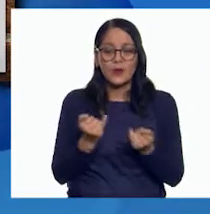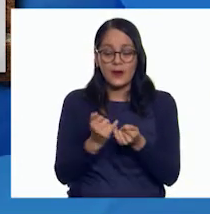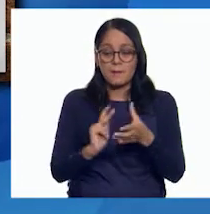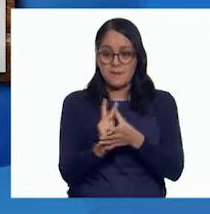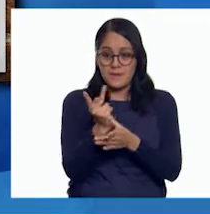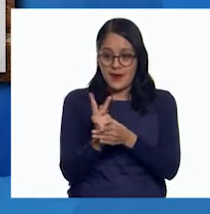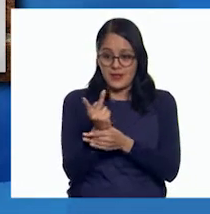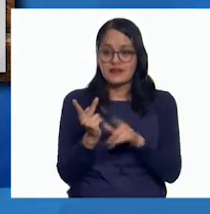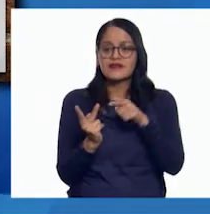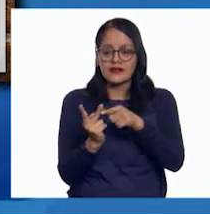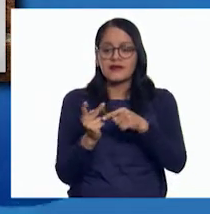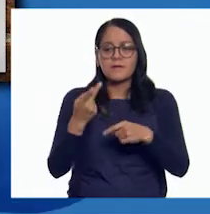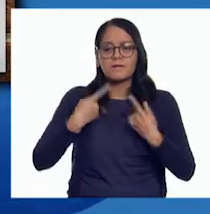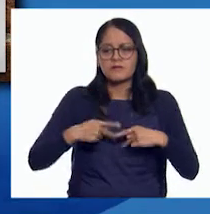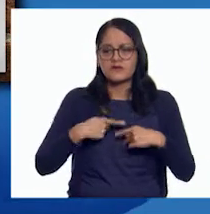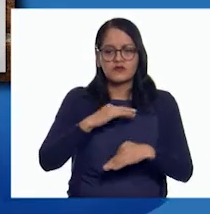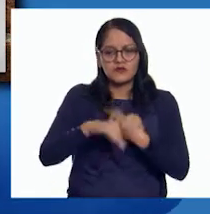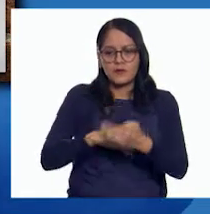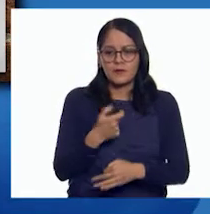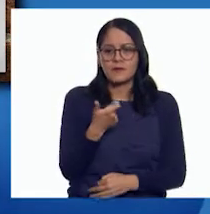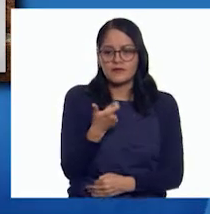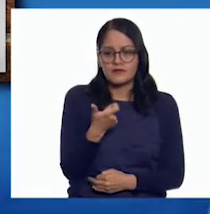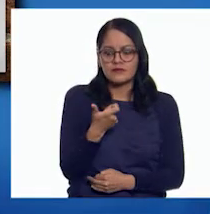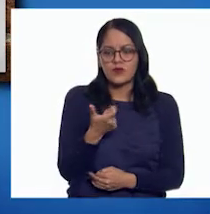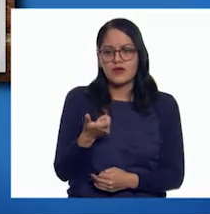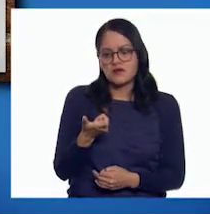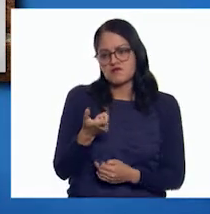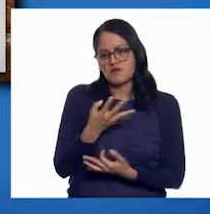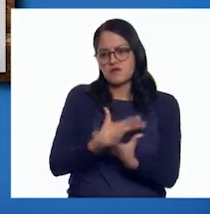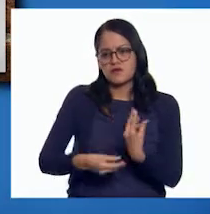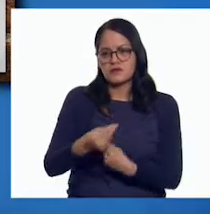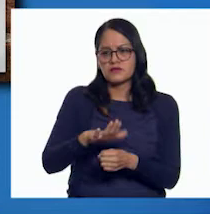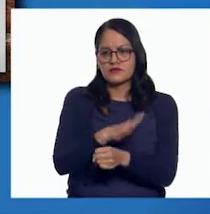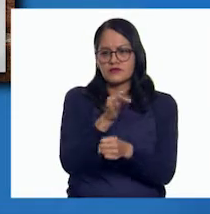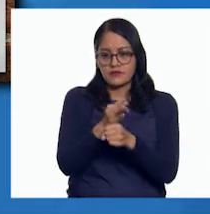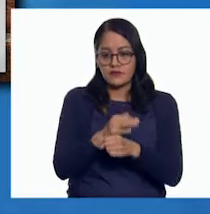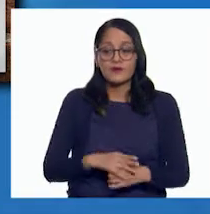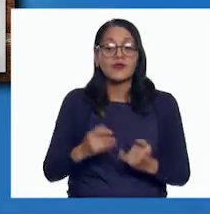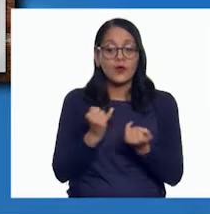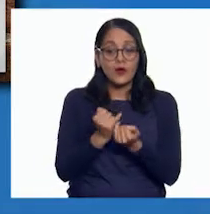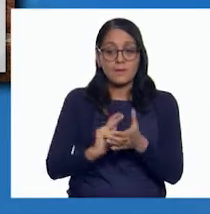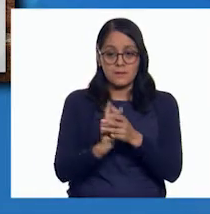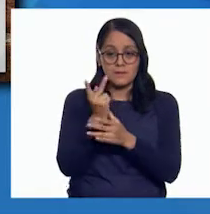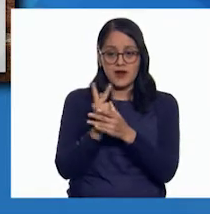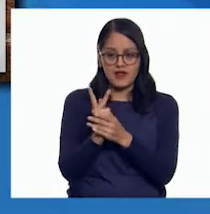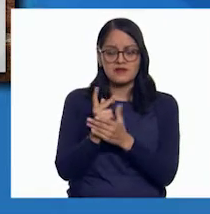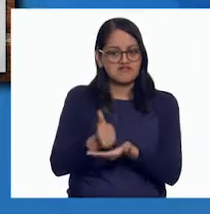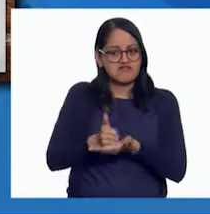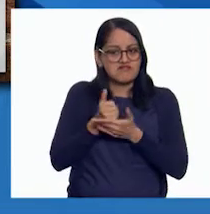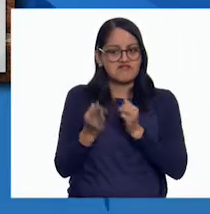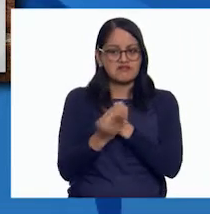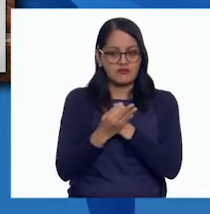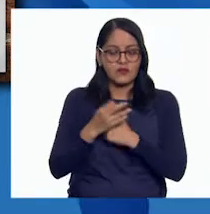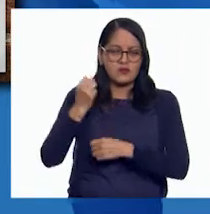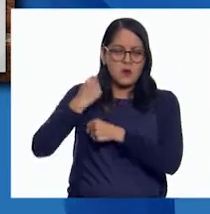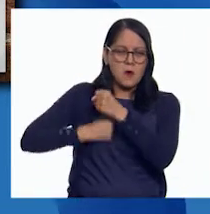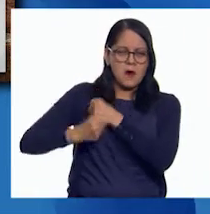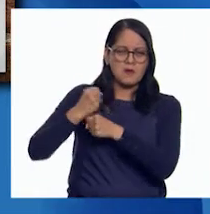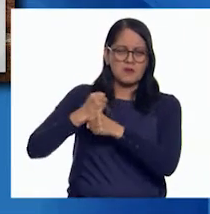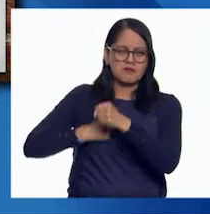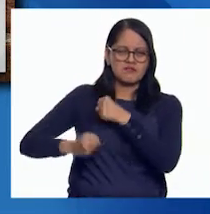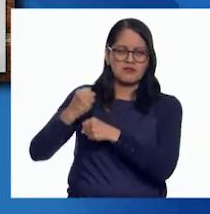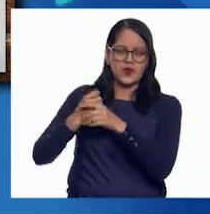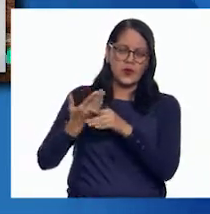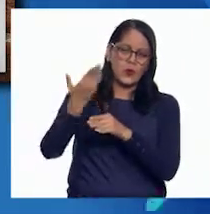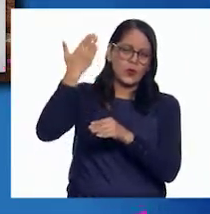sus propios recursos económicos. Son eficaces, pues durante años han resuelto muchos de los problemas de salud en